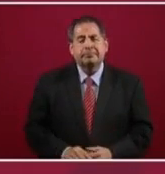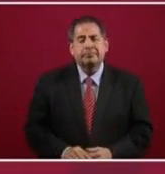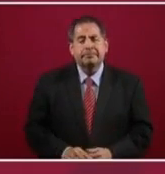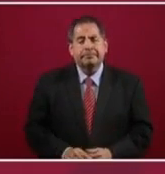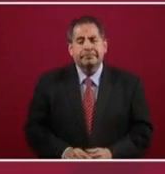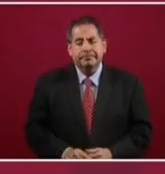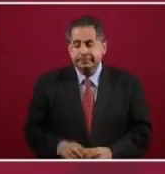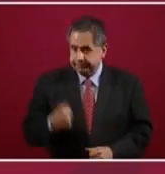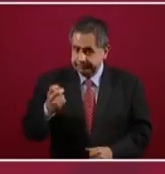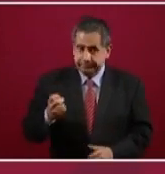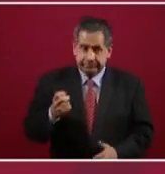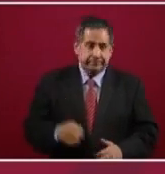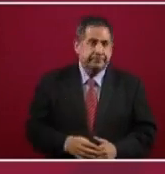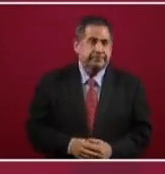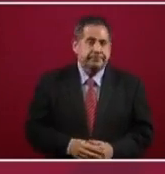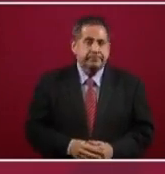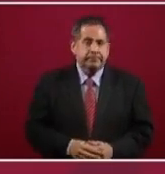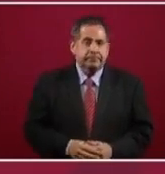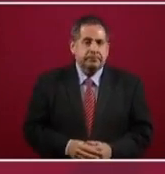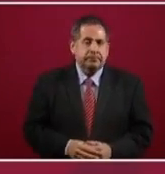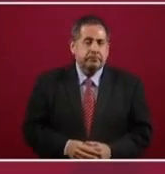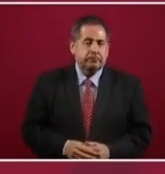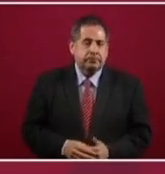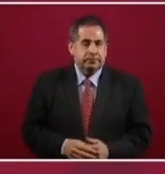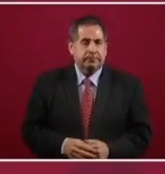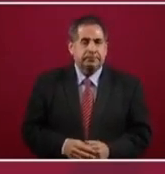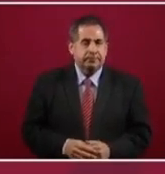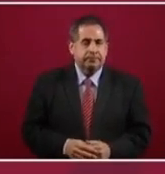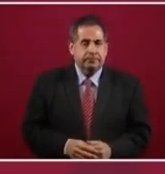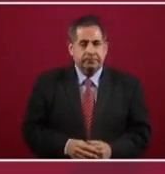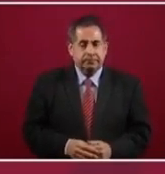Eso es lo que nosotros